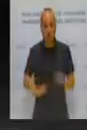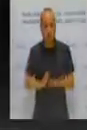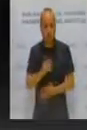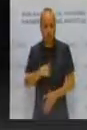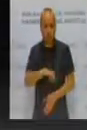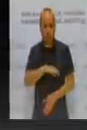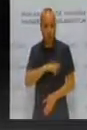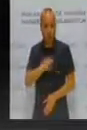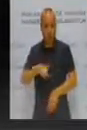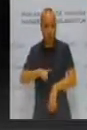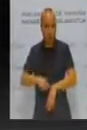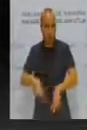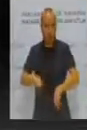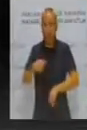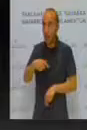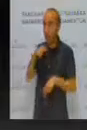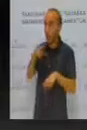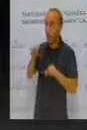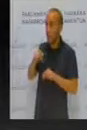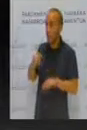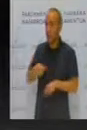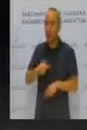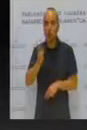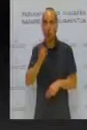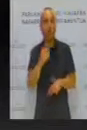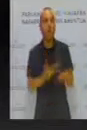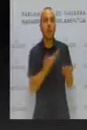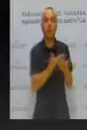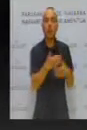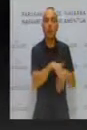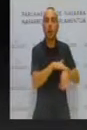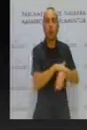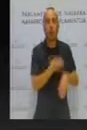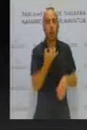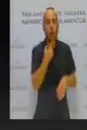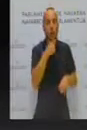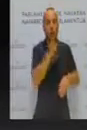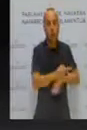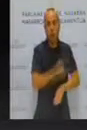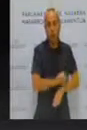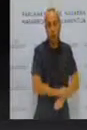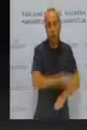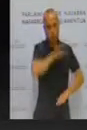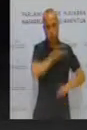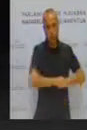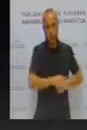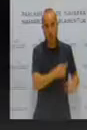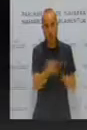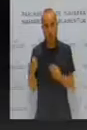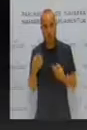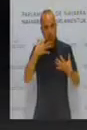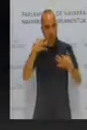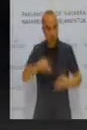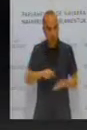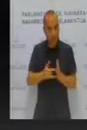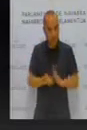señora presidenta. Simplemente lo único que le pedimos a este Gobierno, que cumpla con sus obligaciones y cubra las necesidades reales del